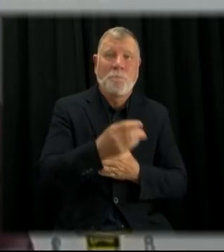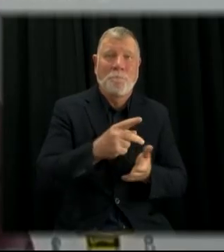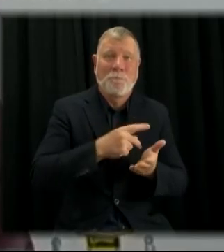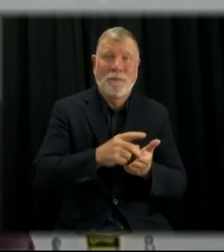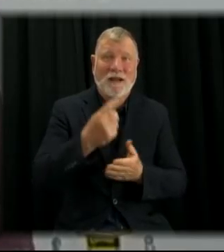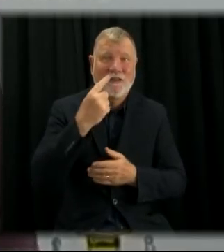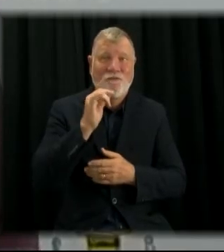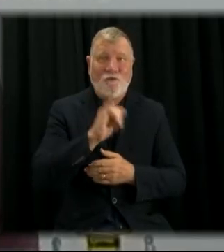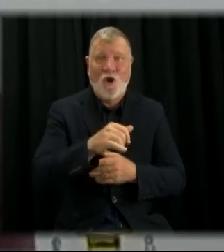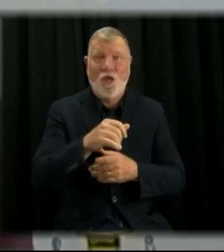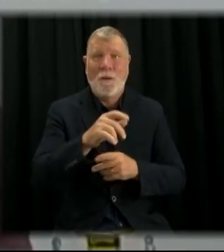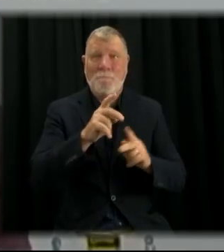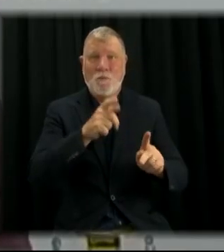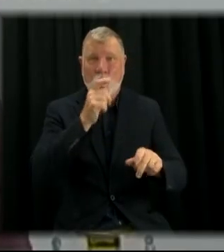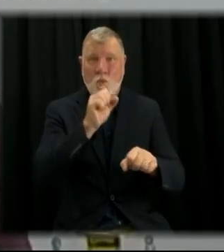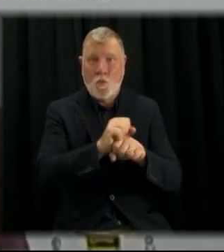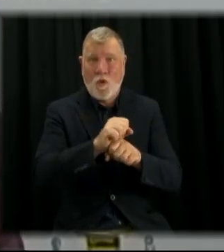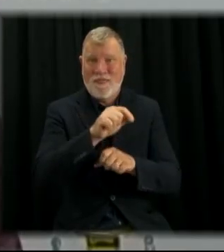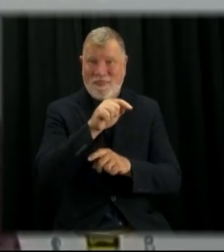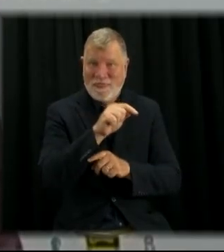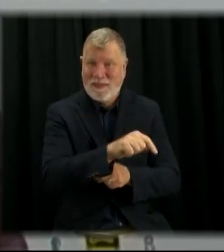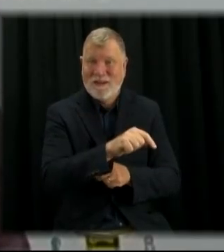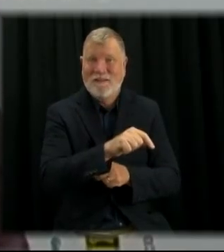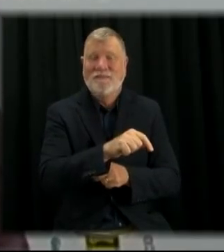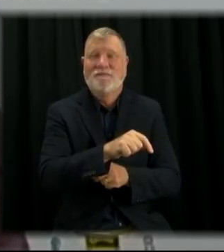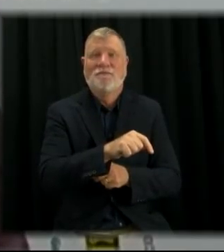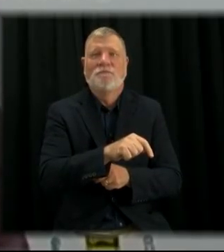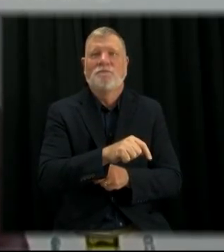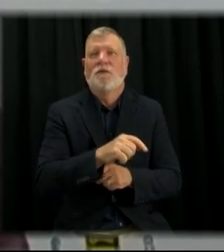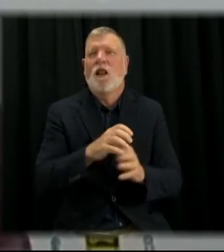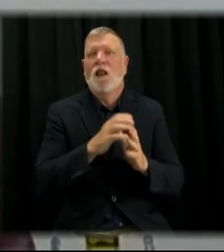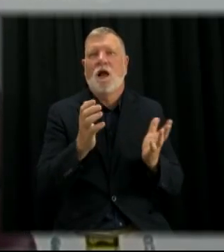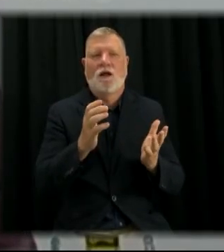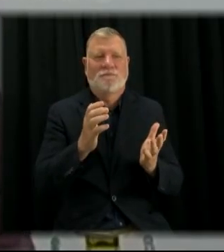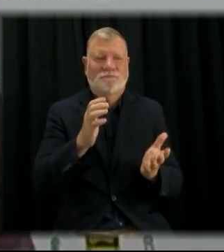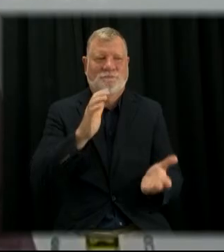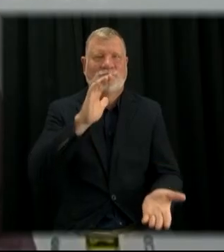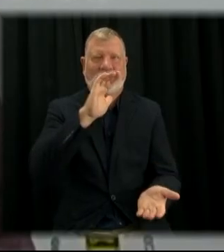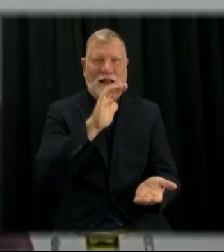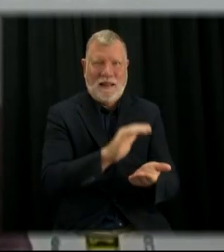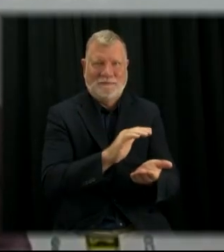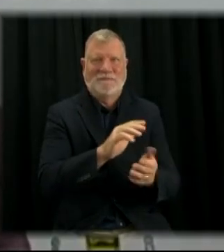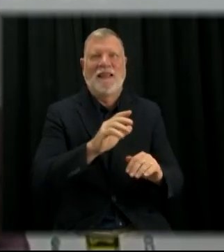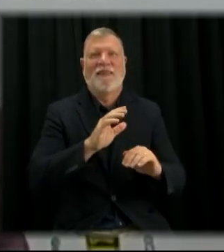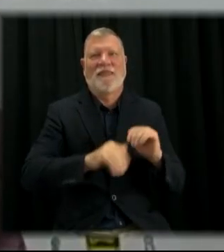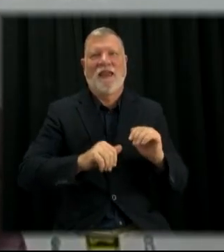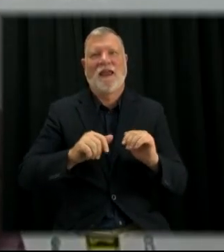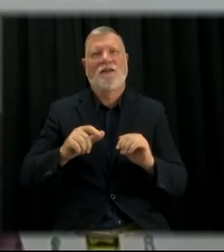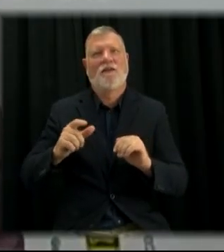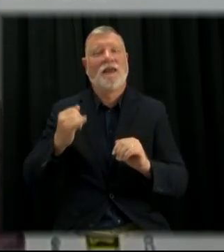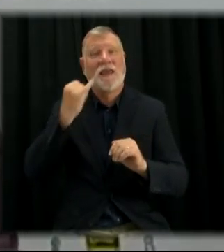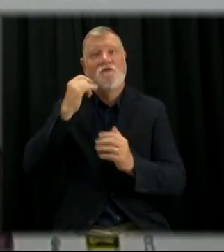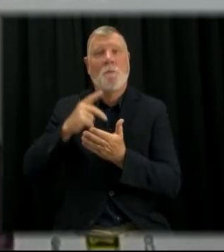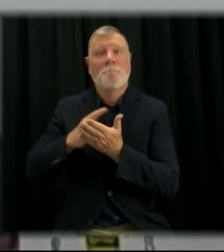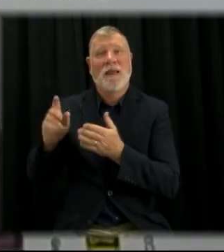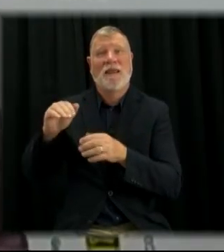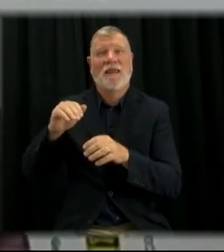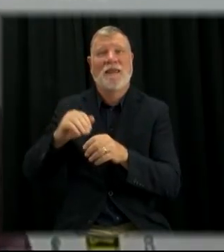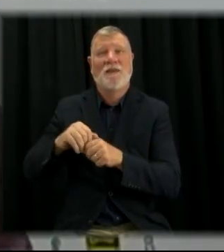las compensaciones que se dan a los oficiales o a oficiales potenciales es dramáticamente baja